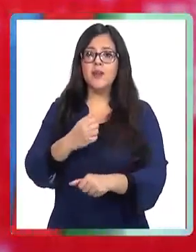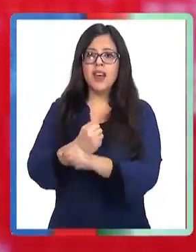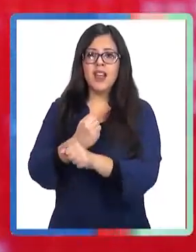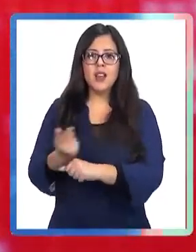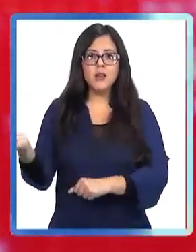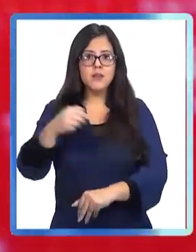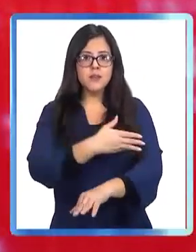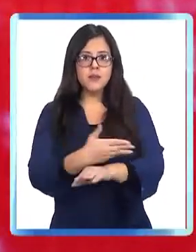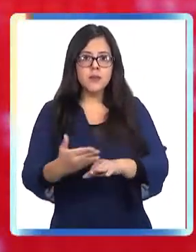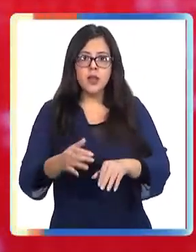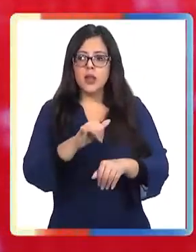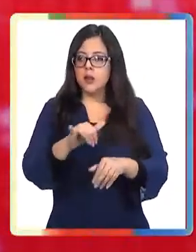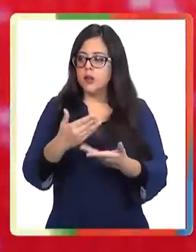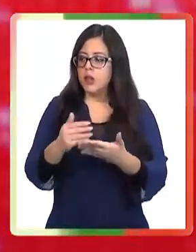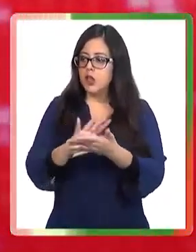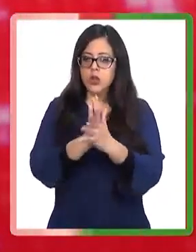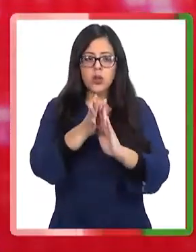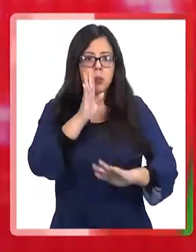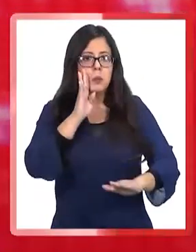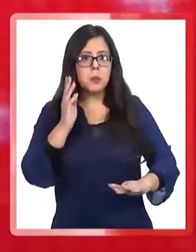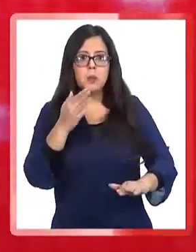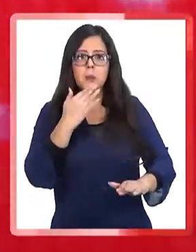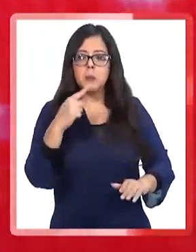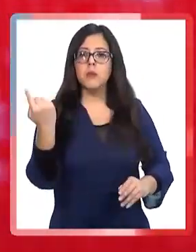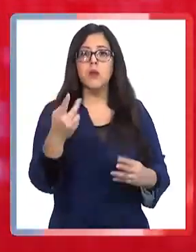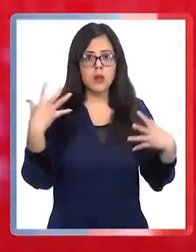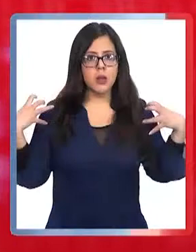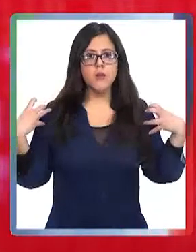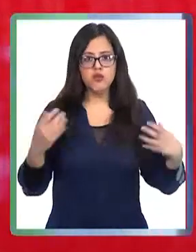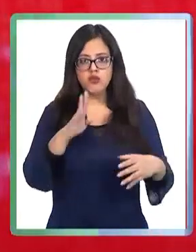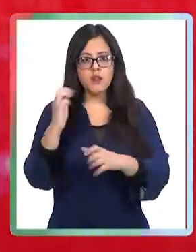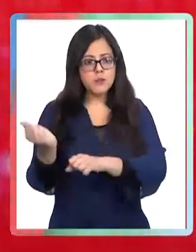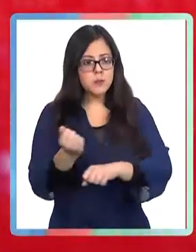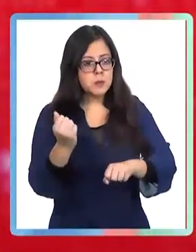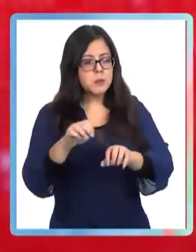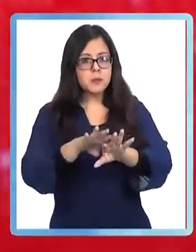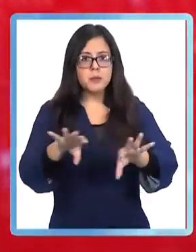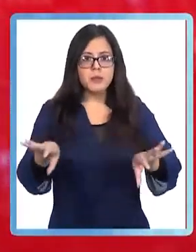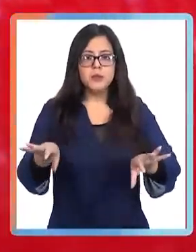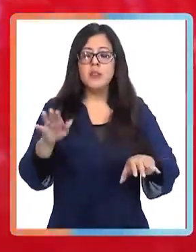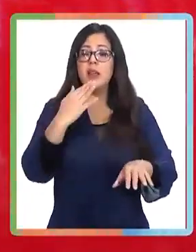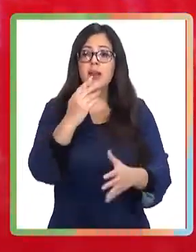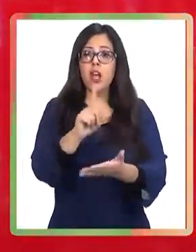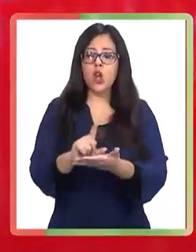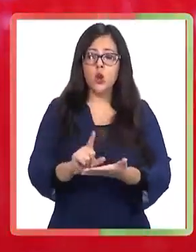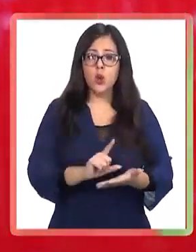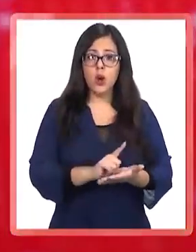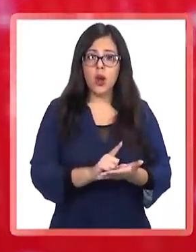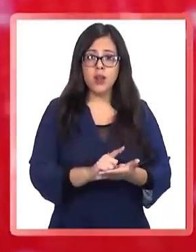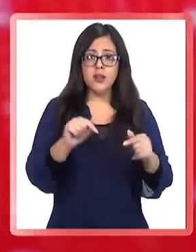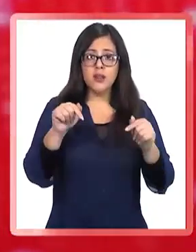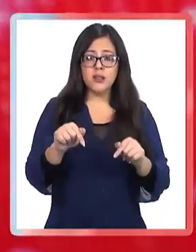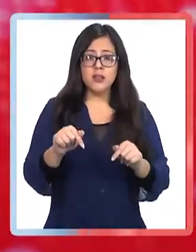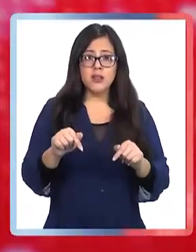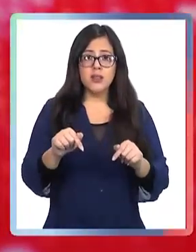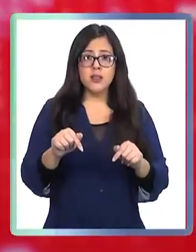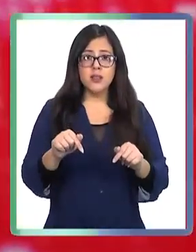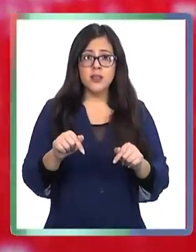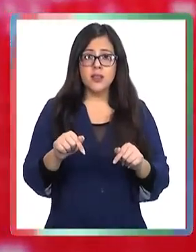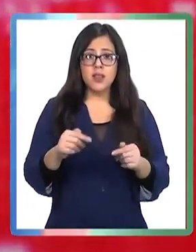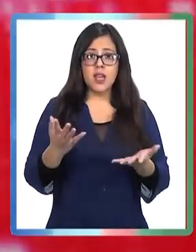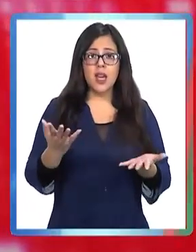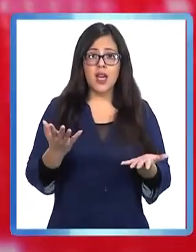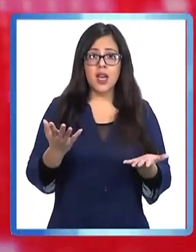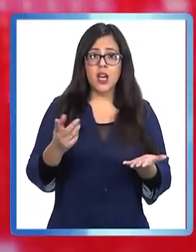siempre llega tarde y ya la ruta está despejada, y lo hemos despejado también nosotros. Y en sectores, por ejemplo, donde hay ese tipo